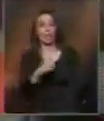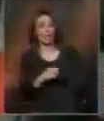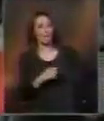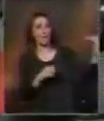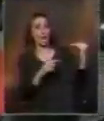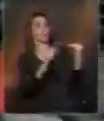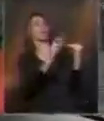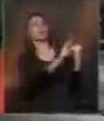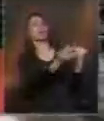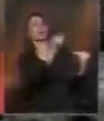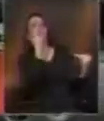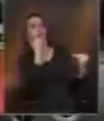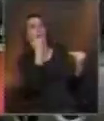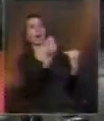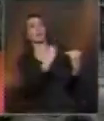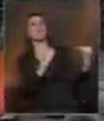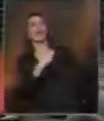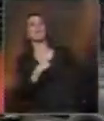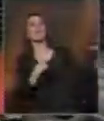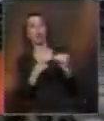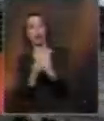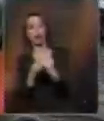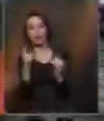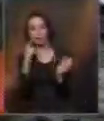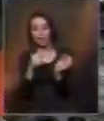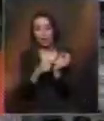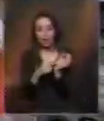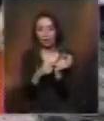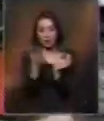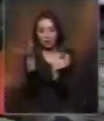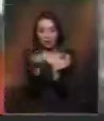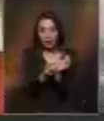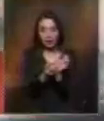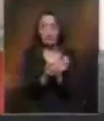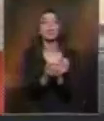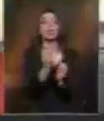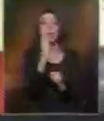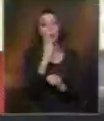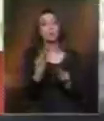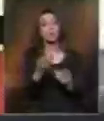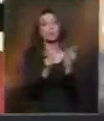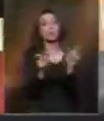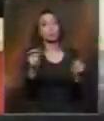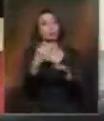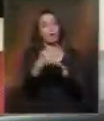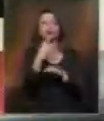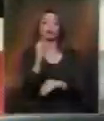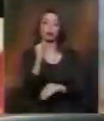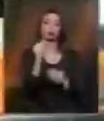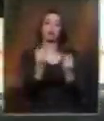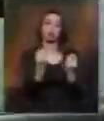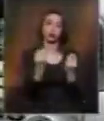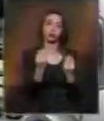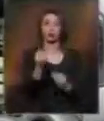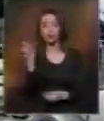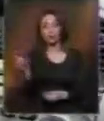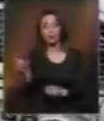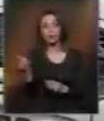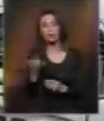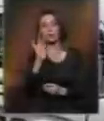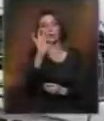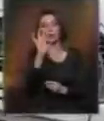dirección. Ahí está llegando la aplicación. Beneficios compartidos por los taxistas. Alexis asegura ganar